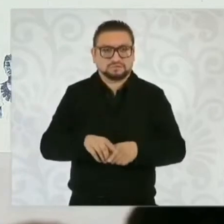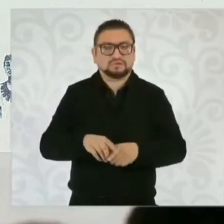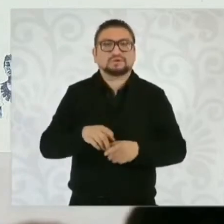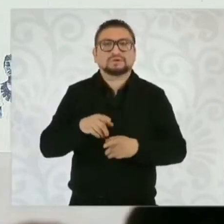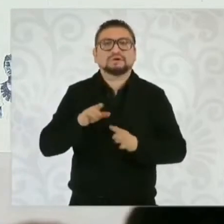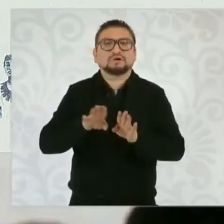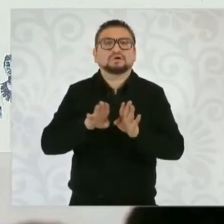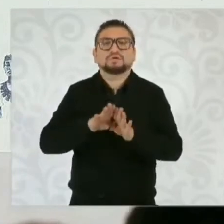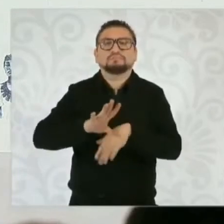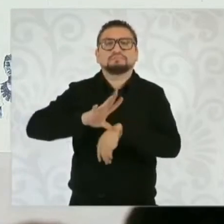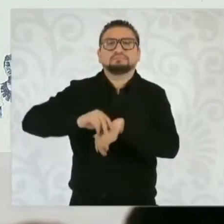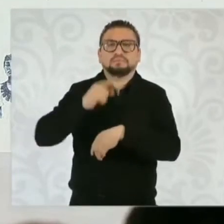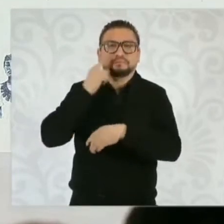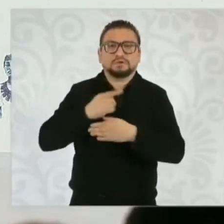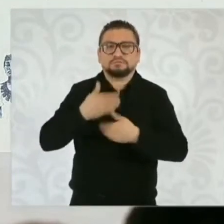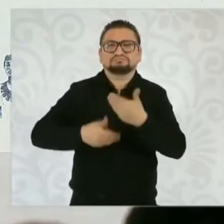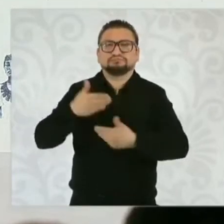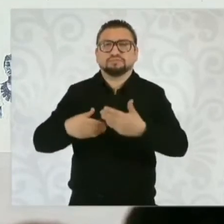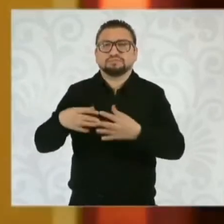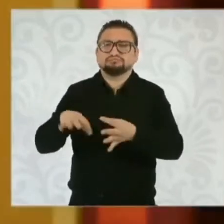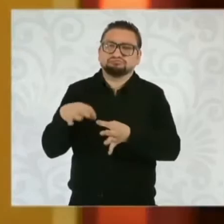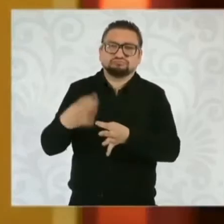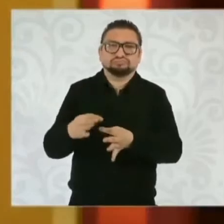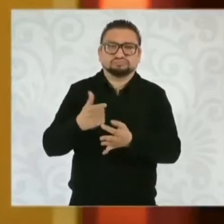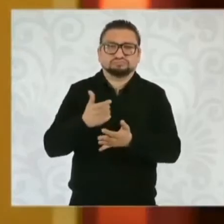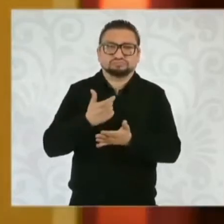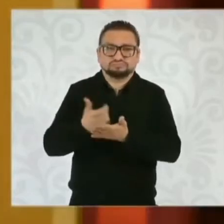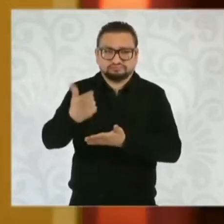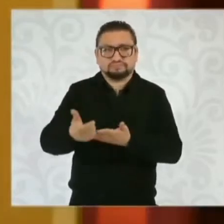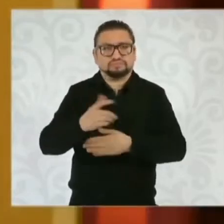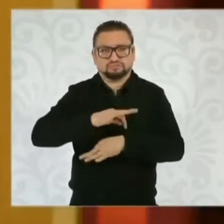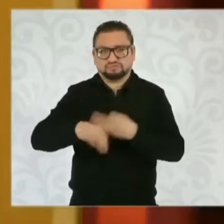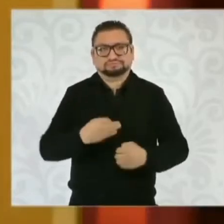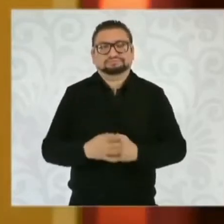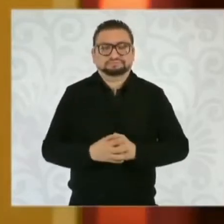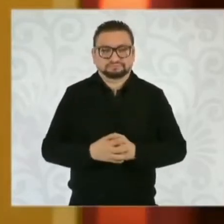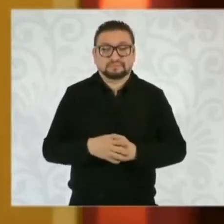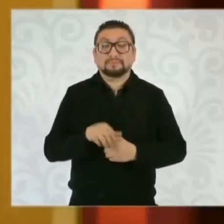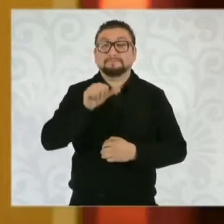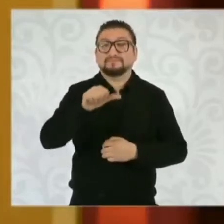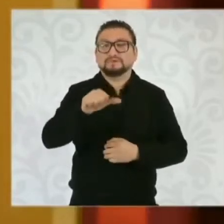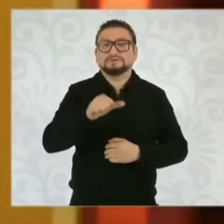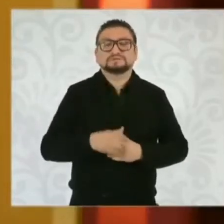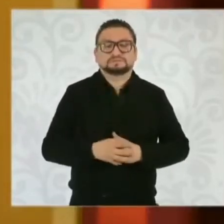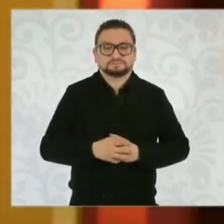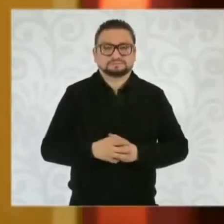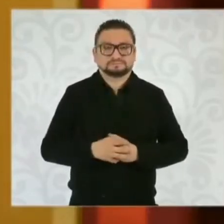en un esquema que permita que lleguen a liquidar su pago. Luego, 16,